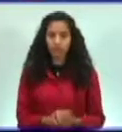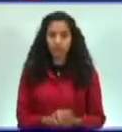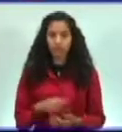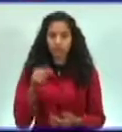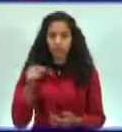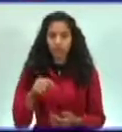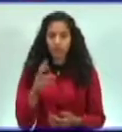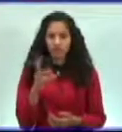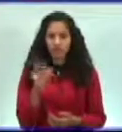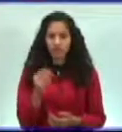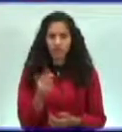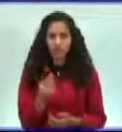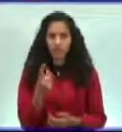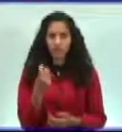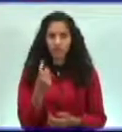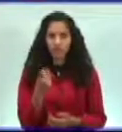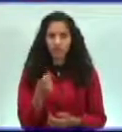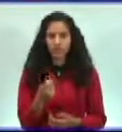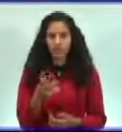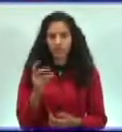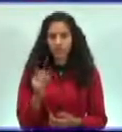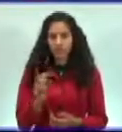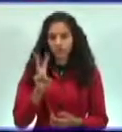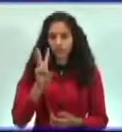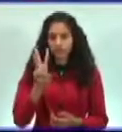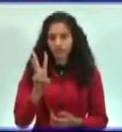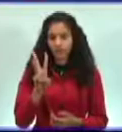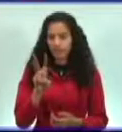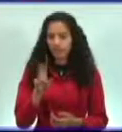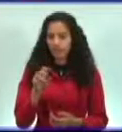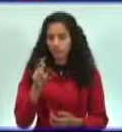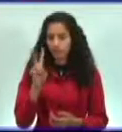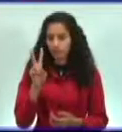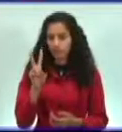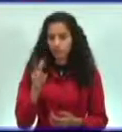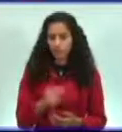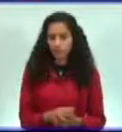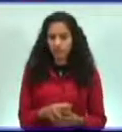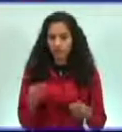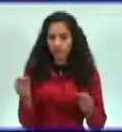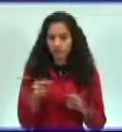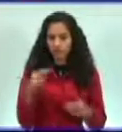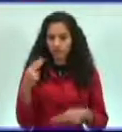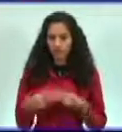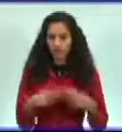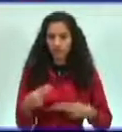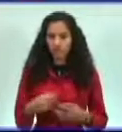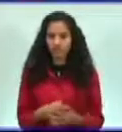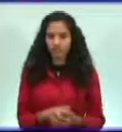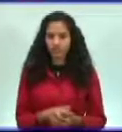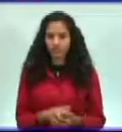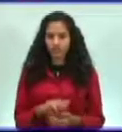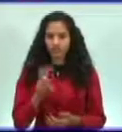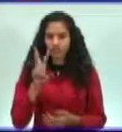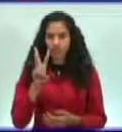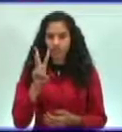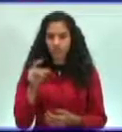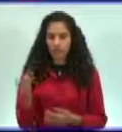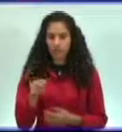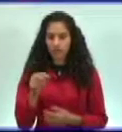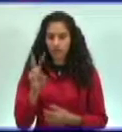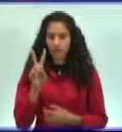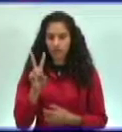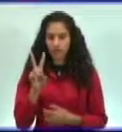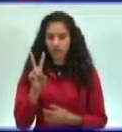los números perdidos eran el 3 y el 2. ¿Qué igualdad se formó? 3